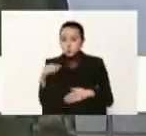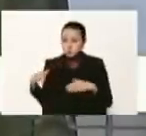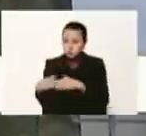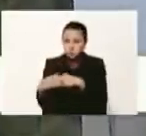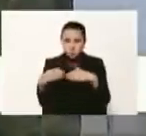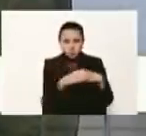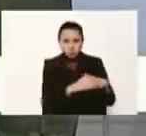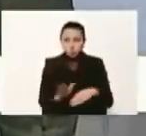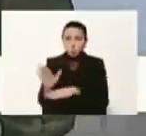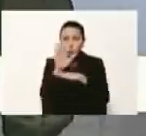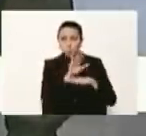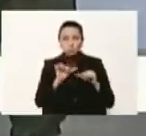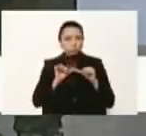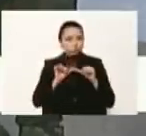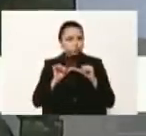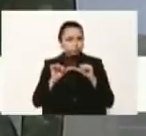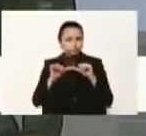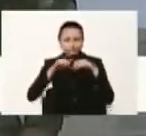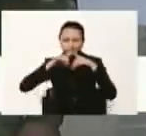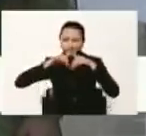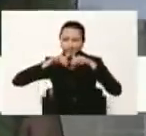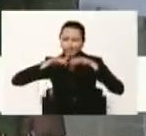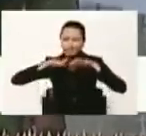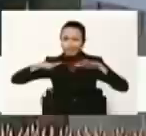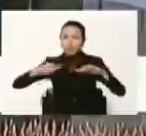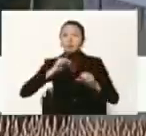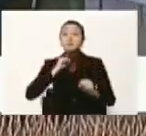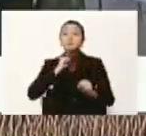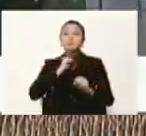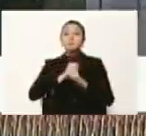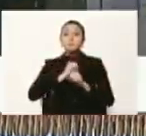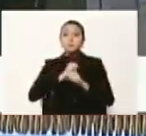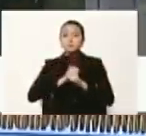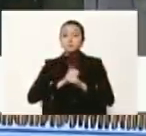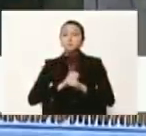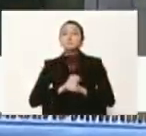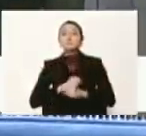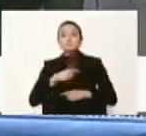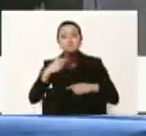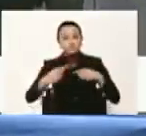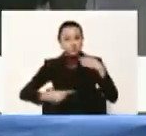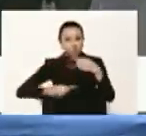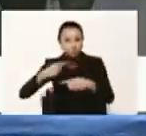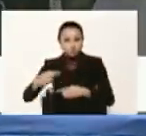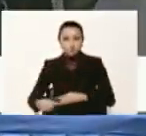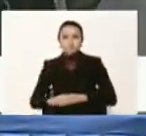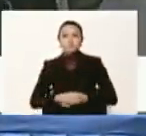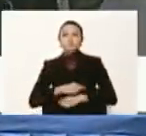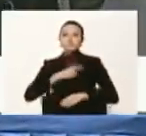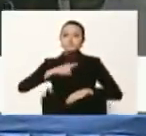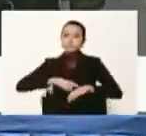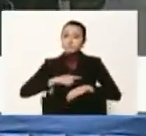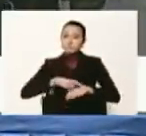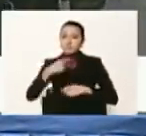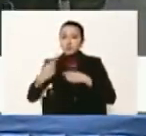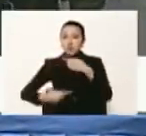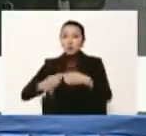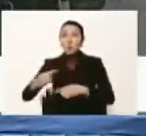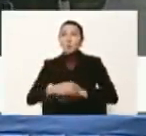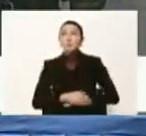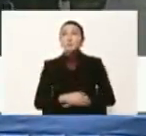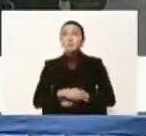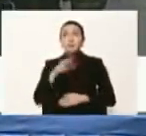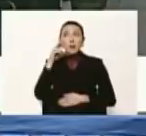ciudadana continúan desplegados. Cada minuto, cada hora, pues se van viendo